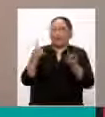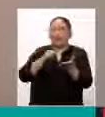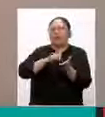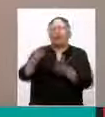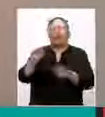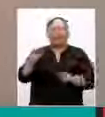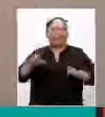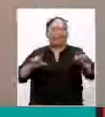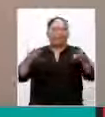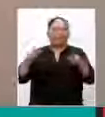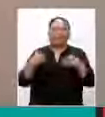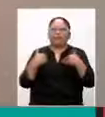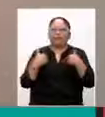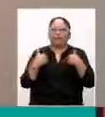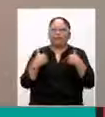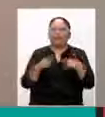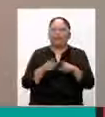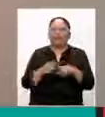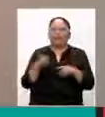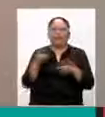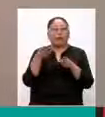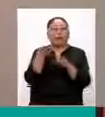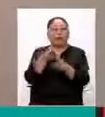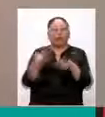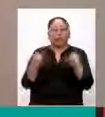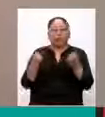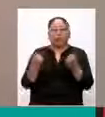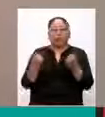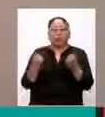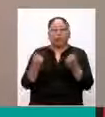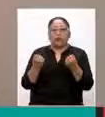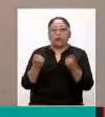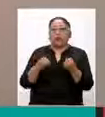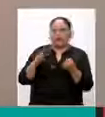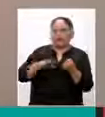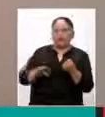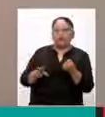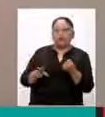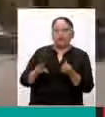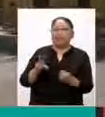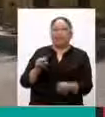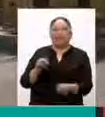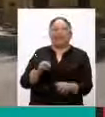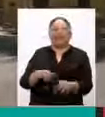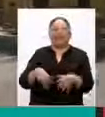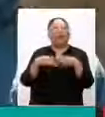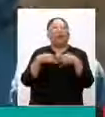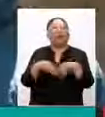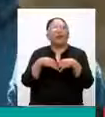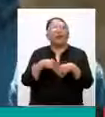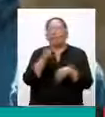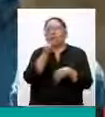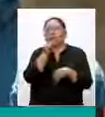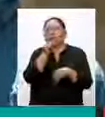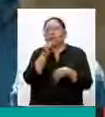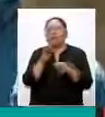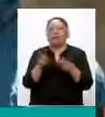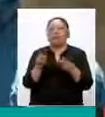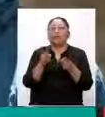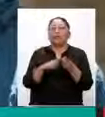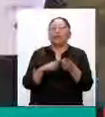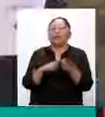ese momento no es el sector salud el beneficiado, no es la población la beneficiada. Son empresas privadas que durante la primera ola